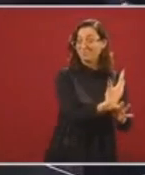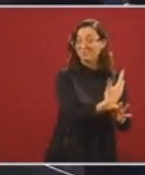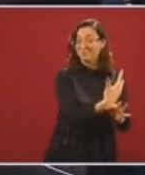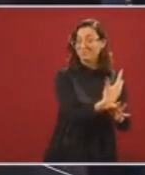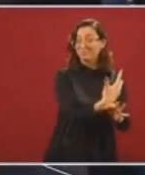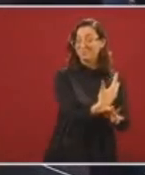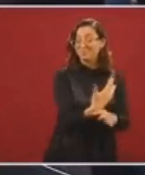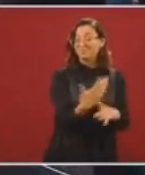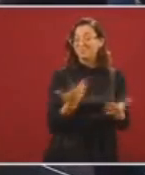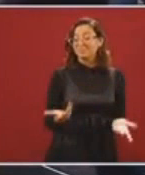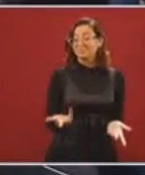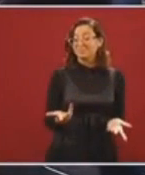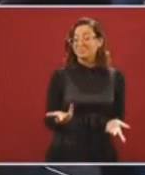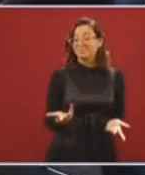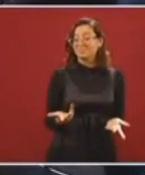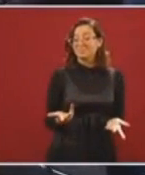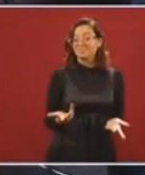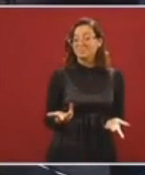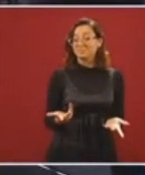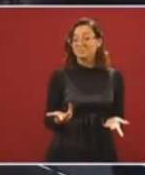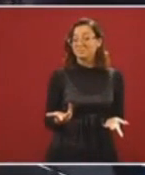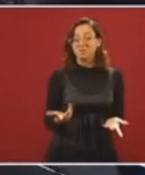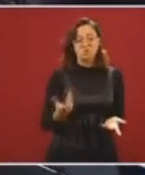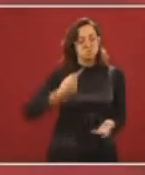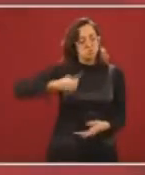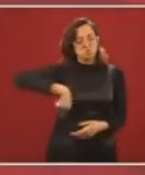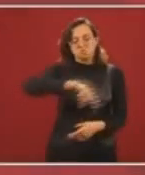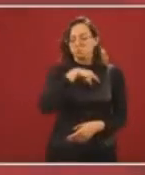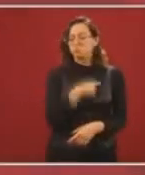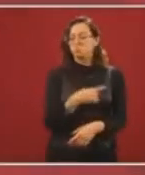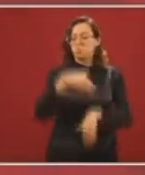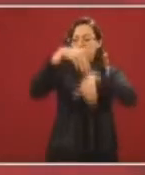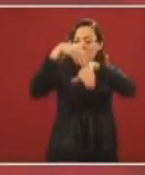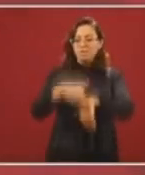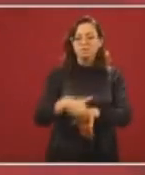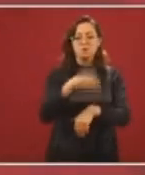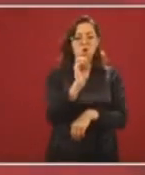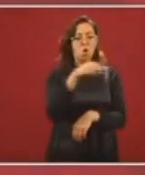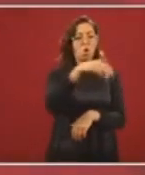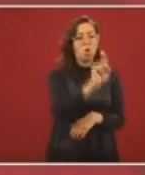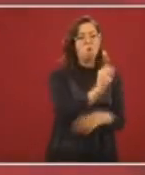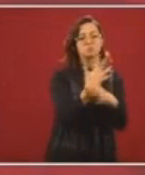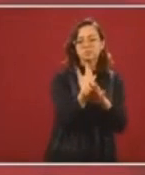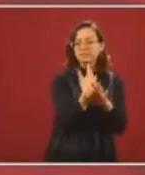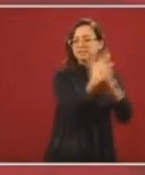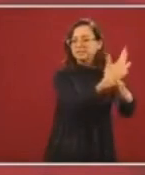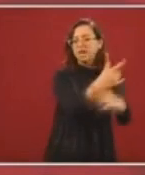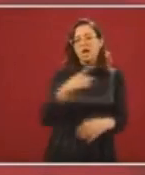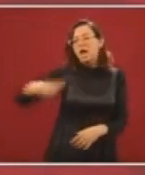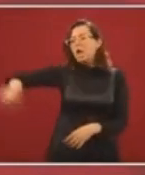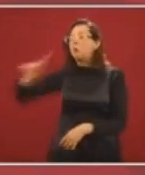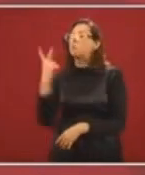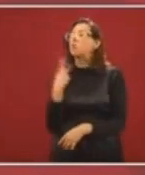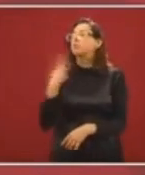de la Organización Mundial de la Salud, que es a lo que nos atenemos, no a lo que digan los políticos del